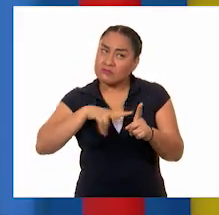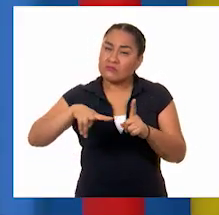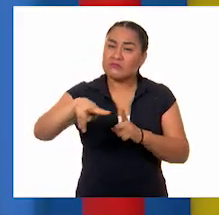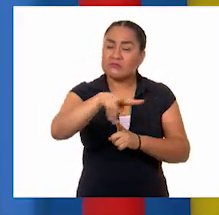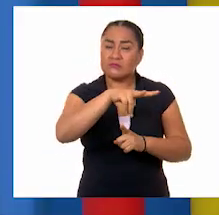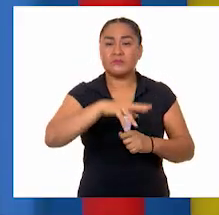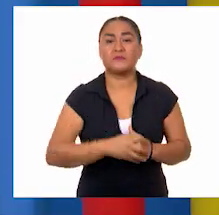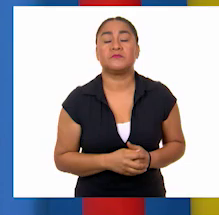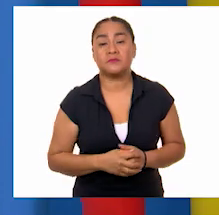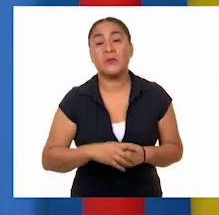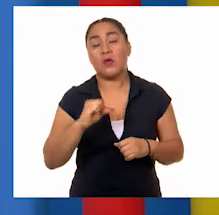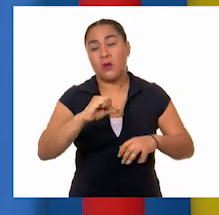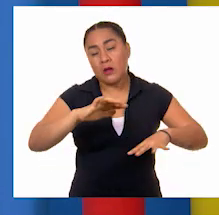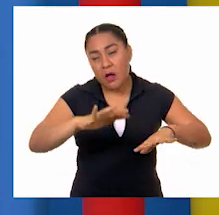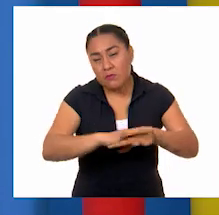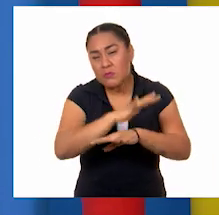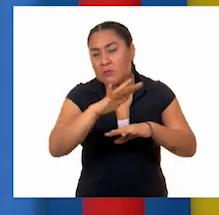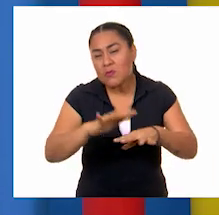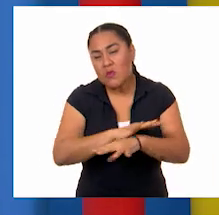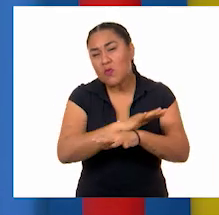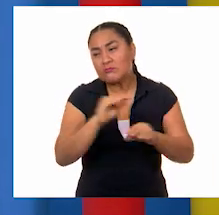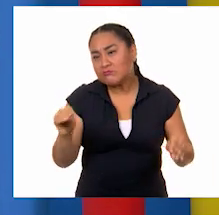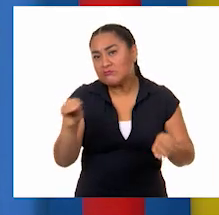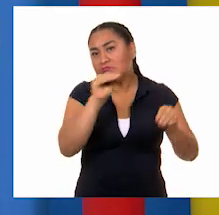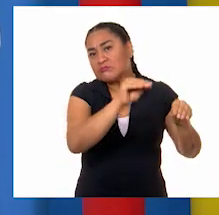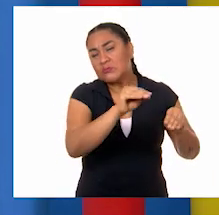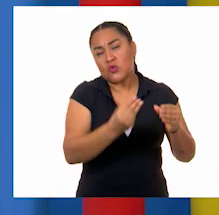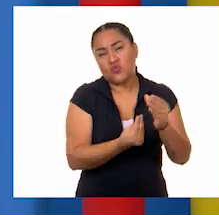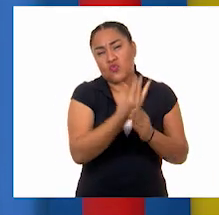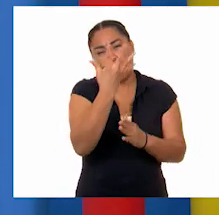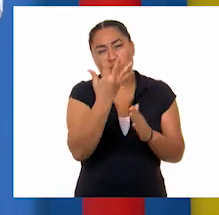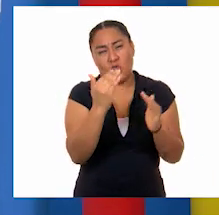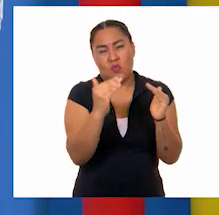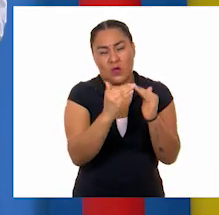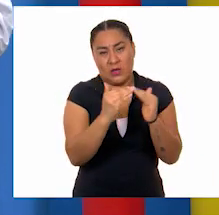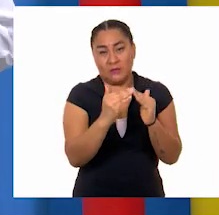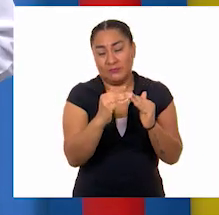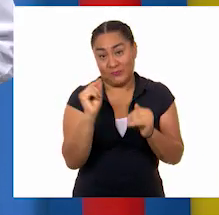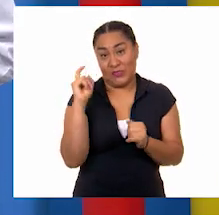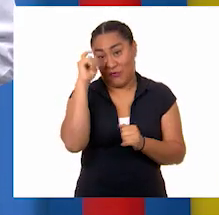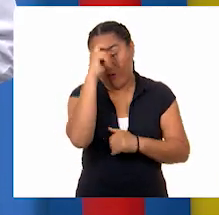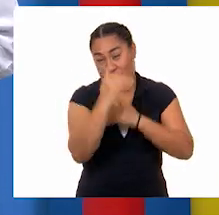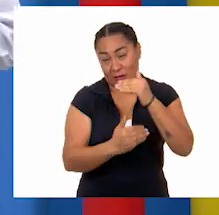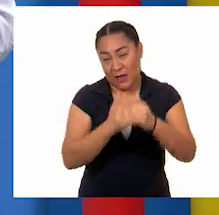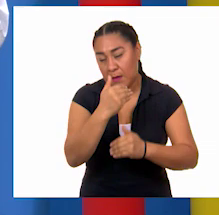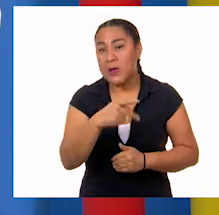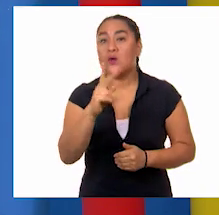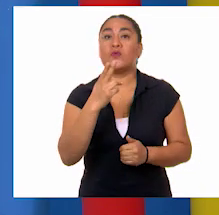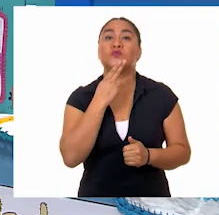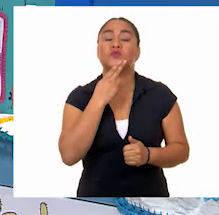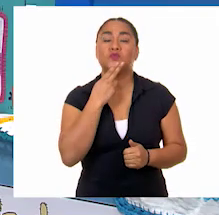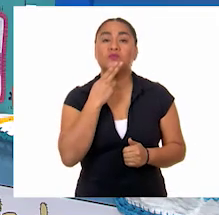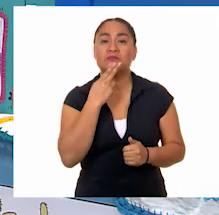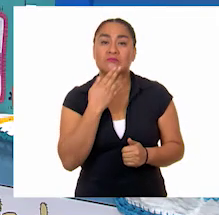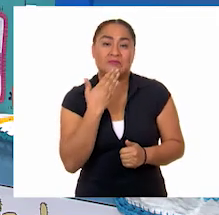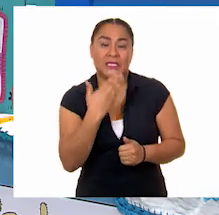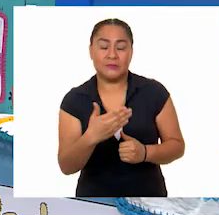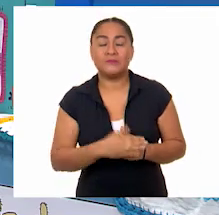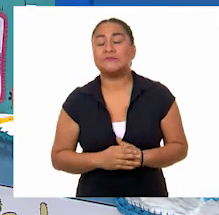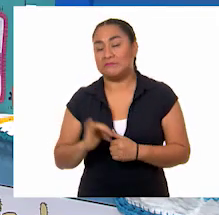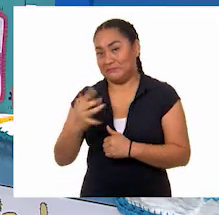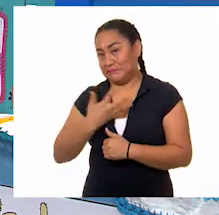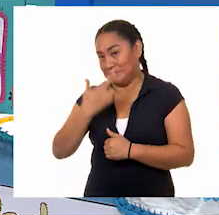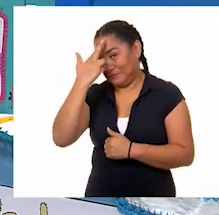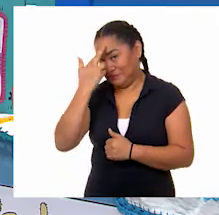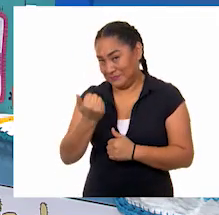La adaptación a su nuevo hogar fue un proceso fuerte, pero finalmente enriquecedor. Así es, estimado